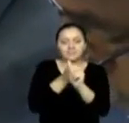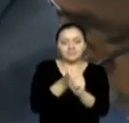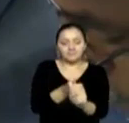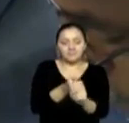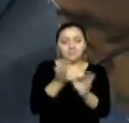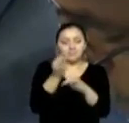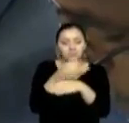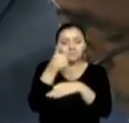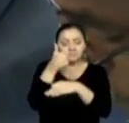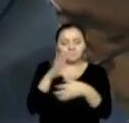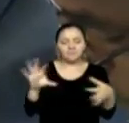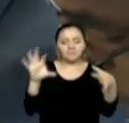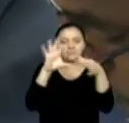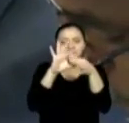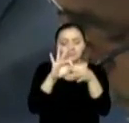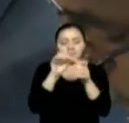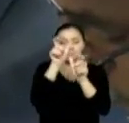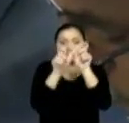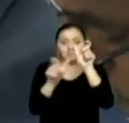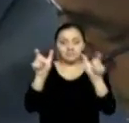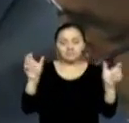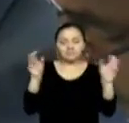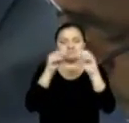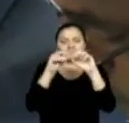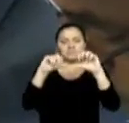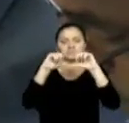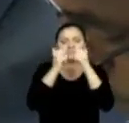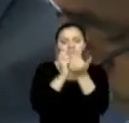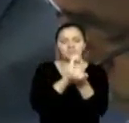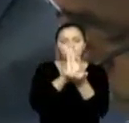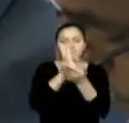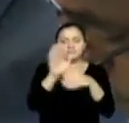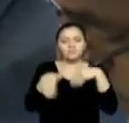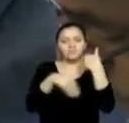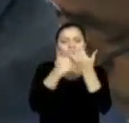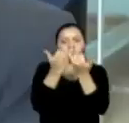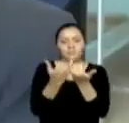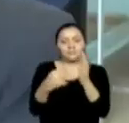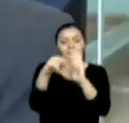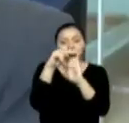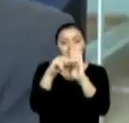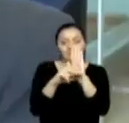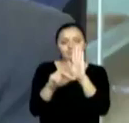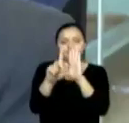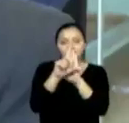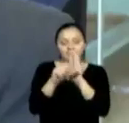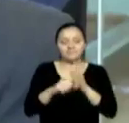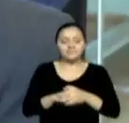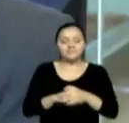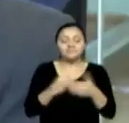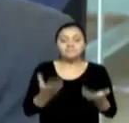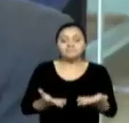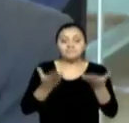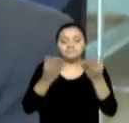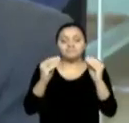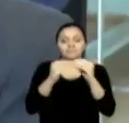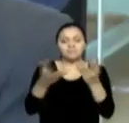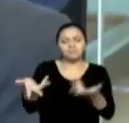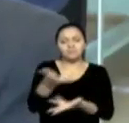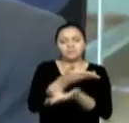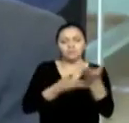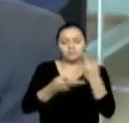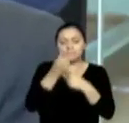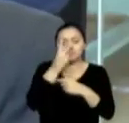funcione de enlace entre la ciudadanía y la asamblea para la elaboración de la normativa se generen Estos espacios de